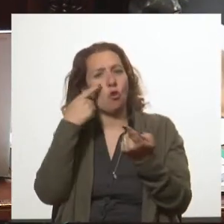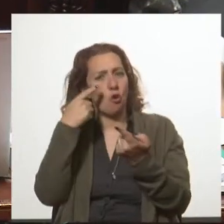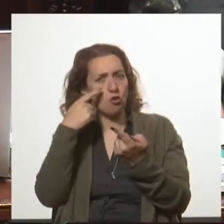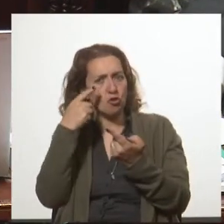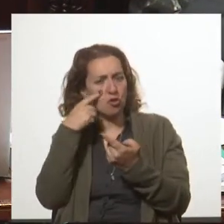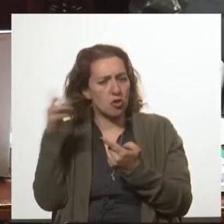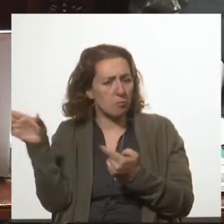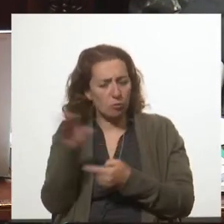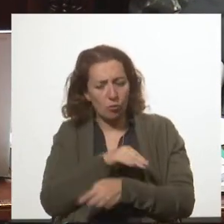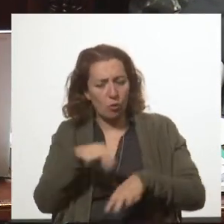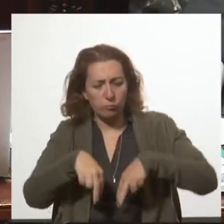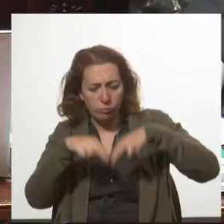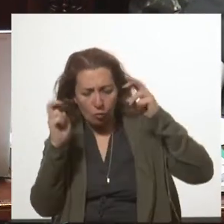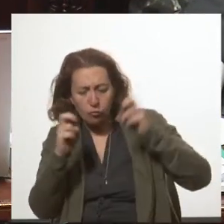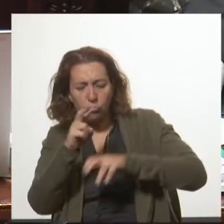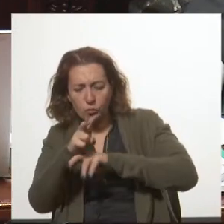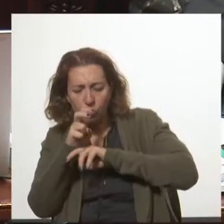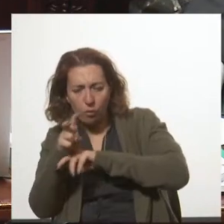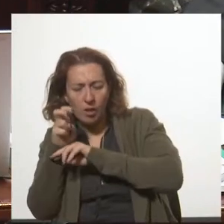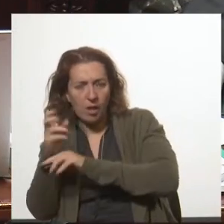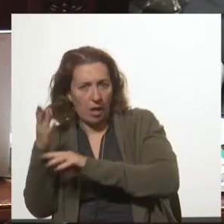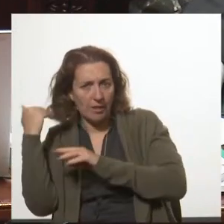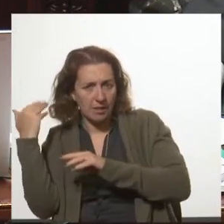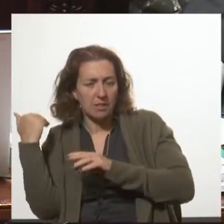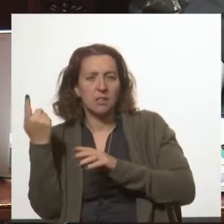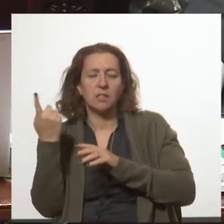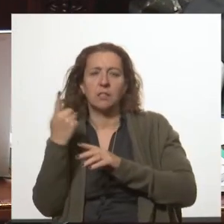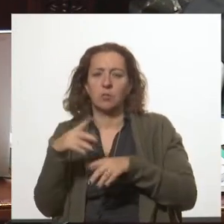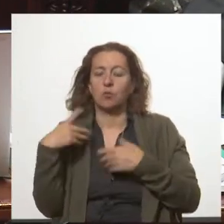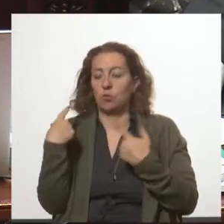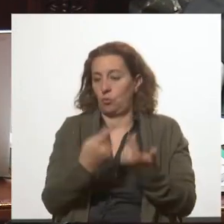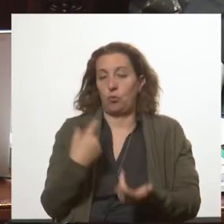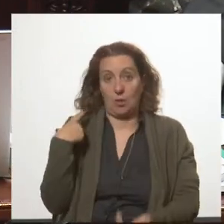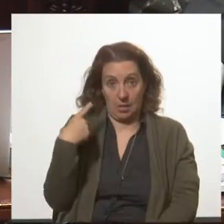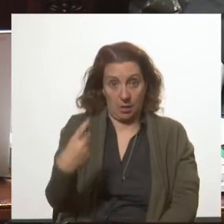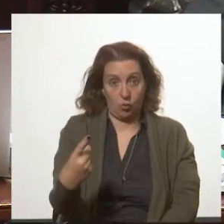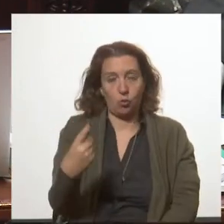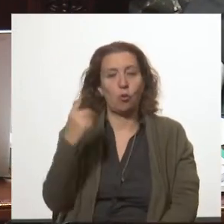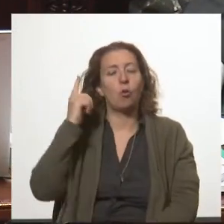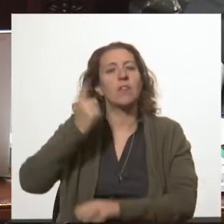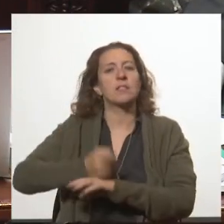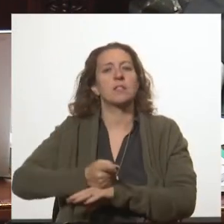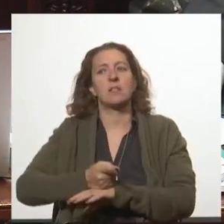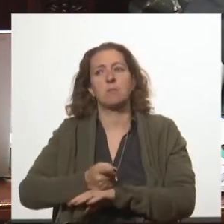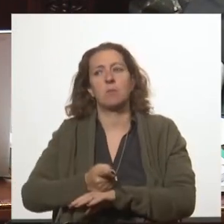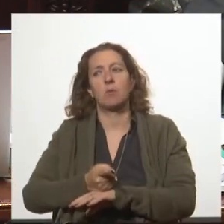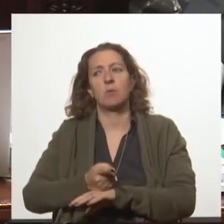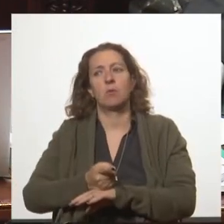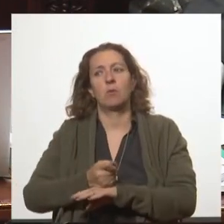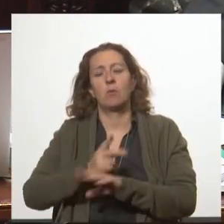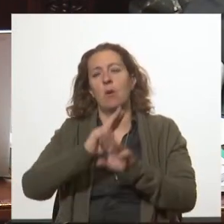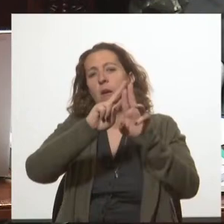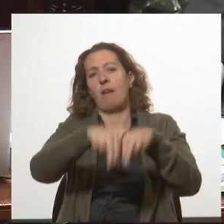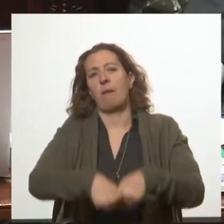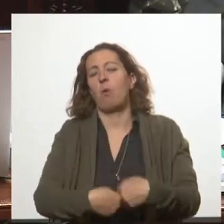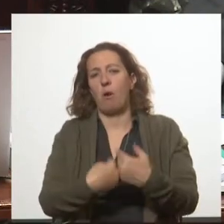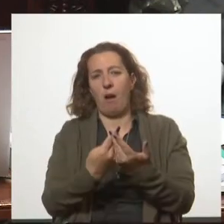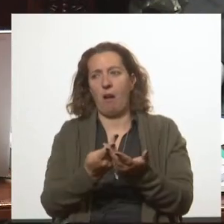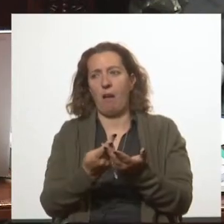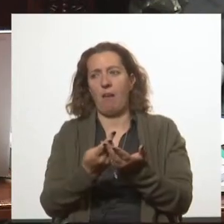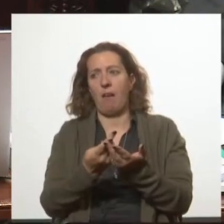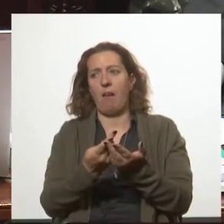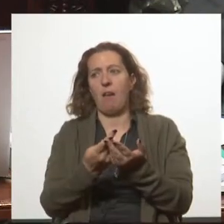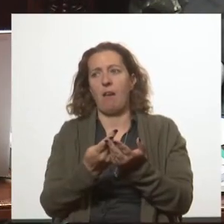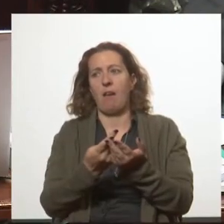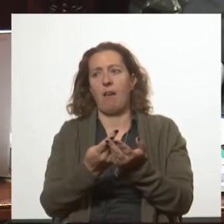en el directorio tomamos la decisión este de revocar la asignación de funciones interinas